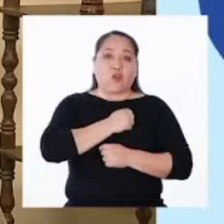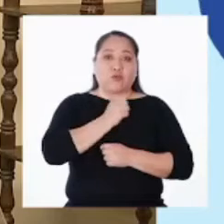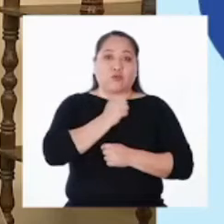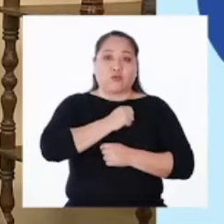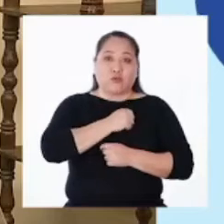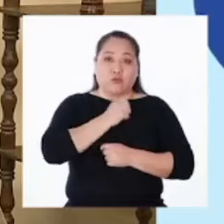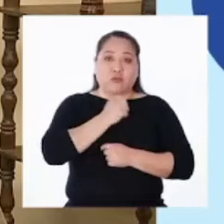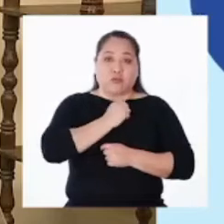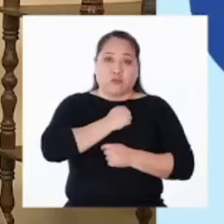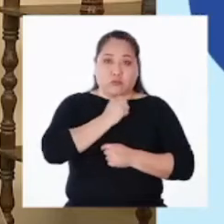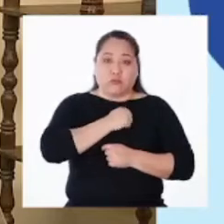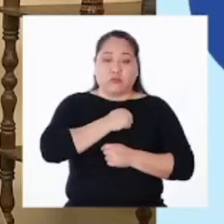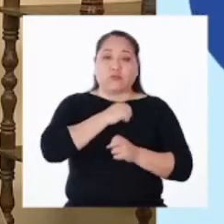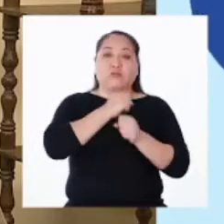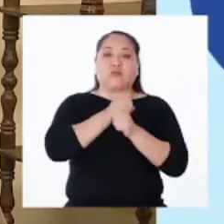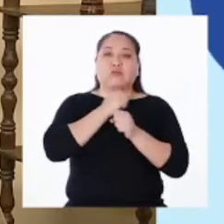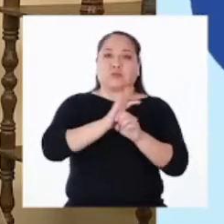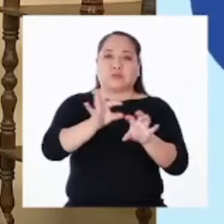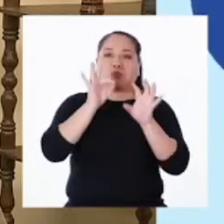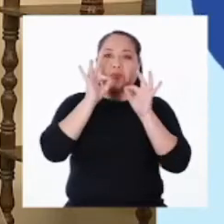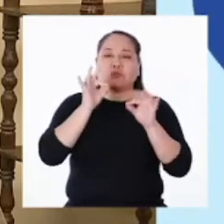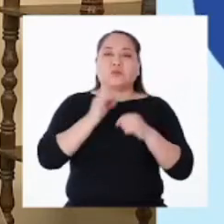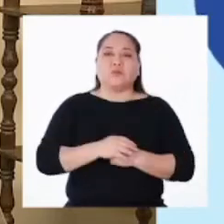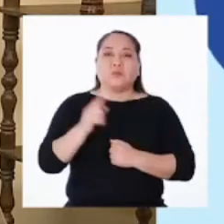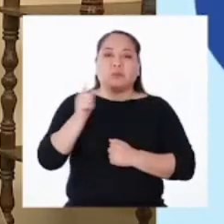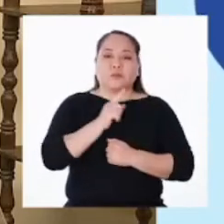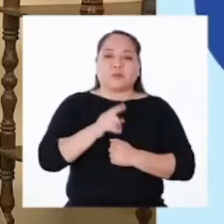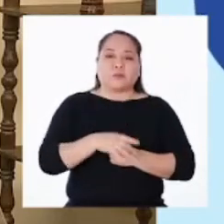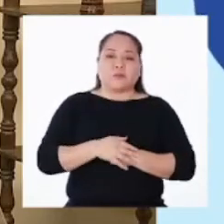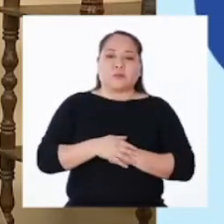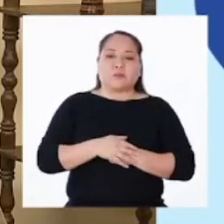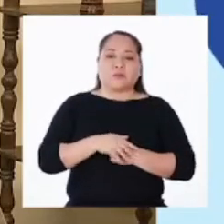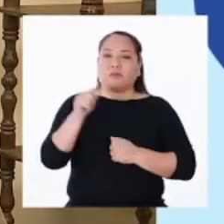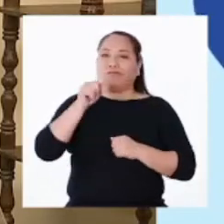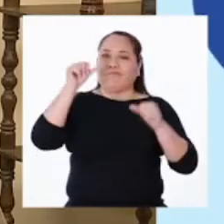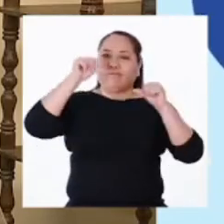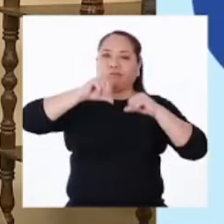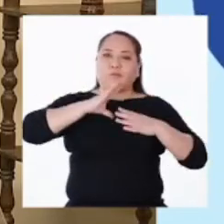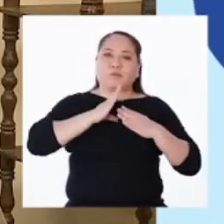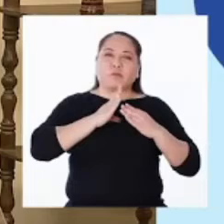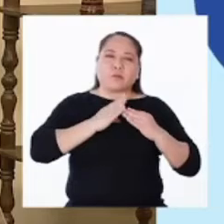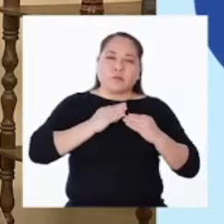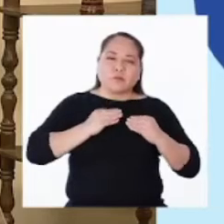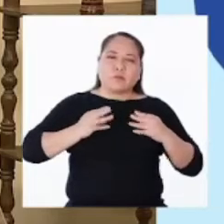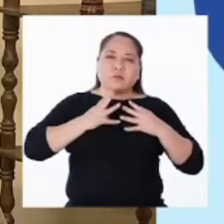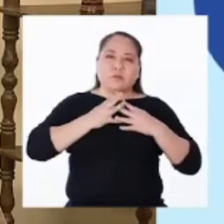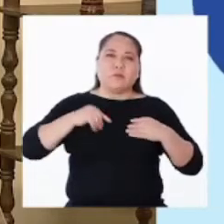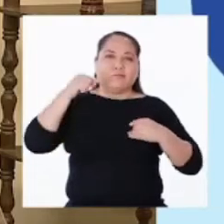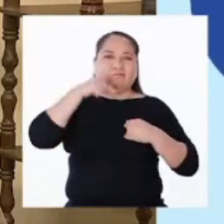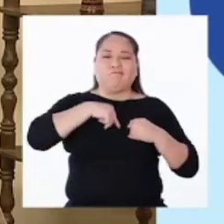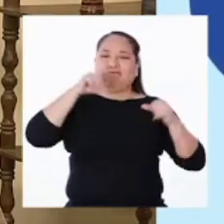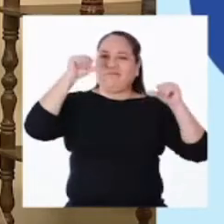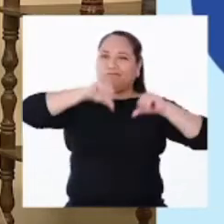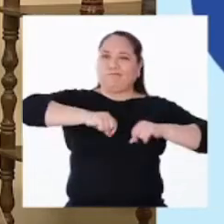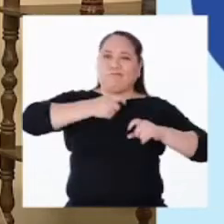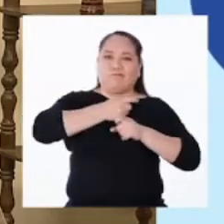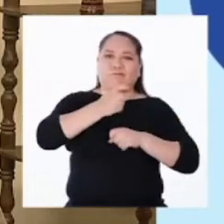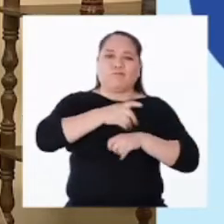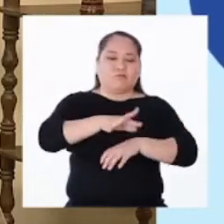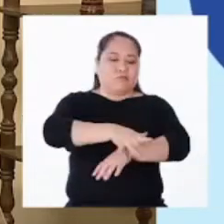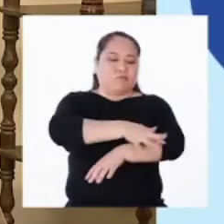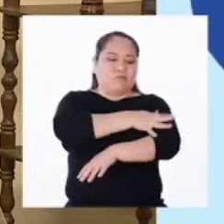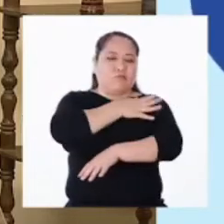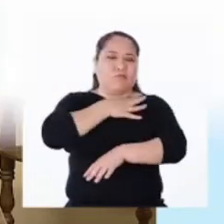que el corazón trabaja con la fuerza requerida para no debilitarse o dañar el músculo cardíaco o los